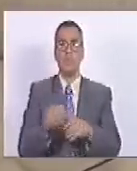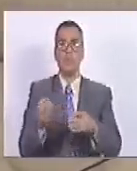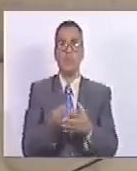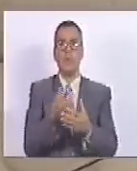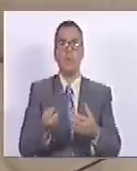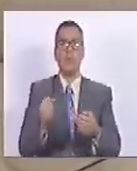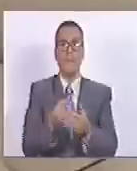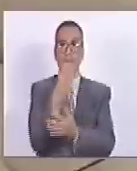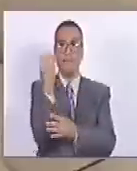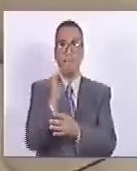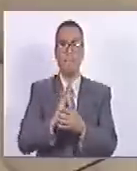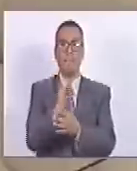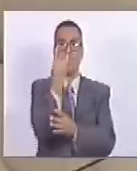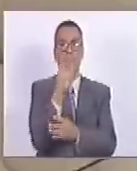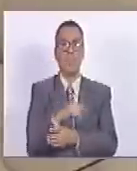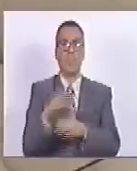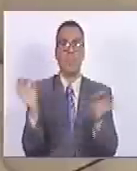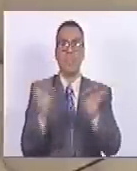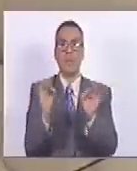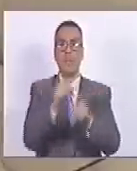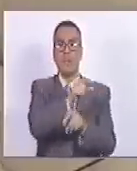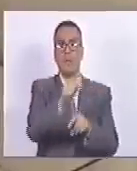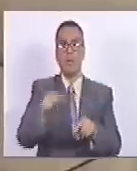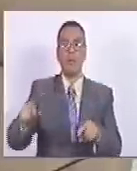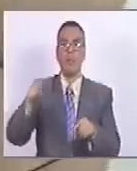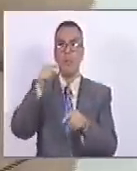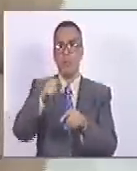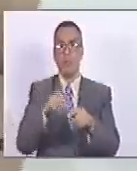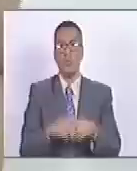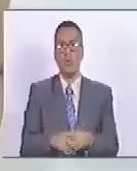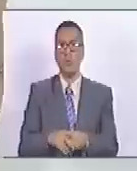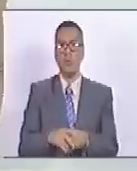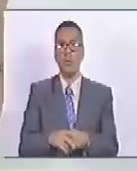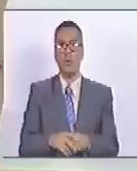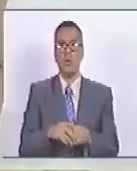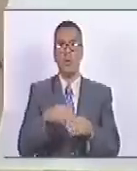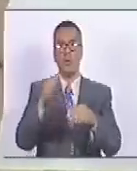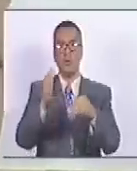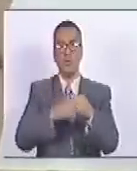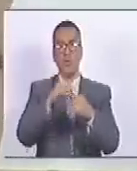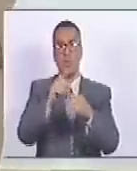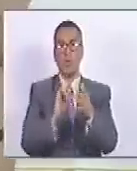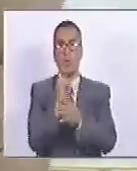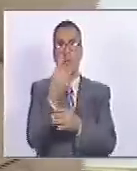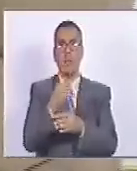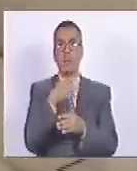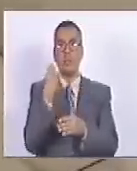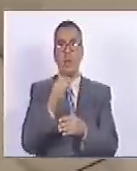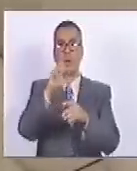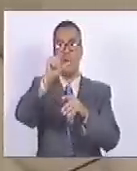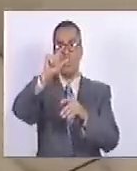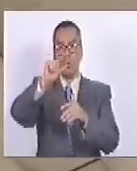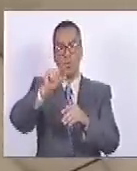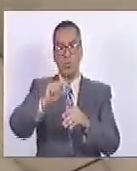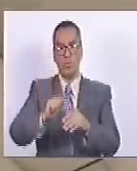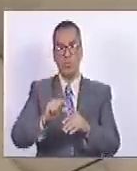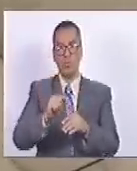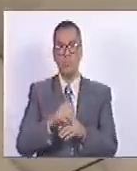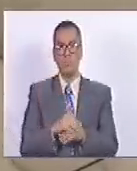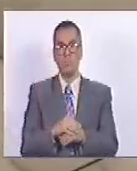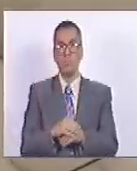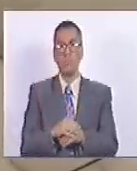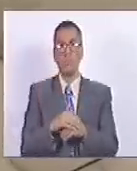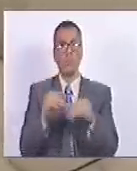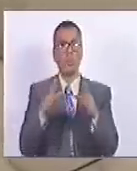por bosques, porque dejaron sin habitantes al continente. Y al ser repoblado por bosques, bajó la temperatura